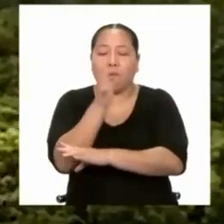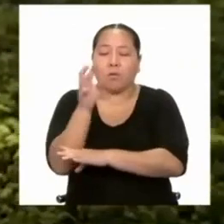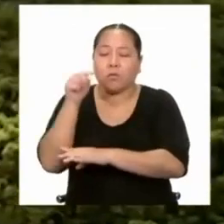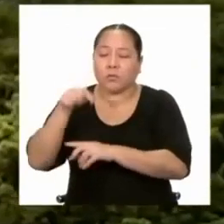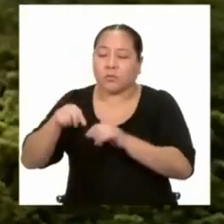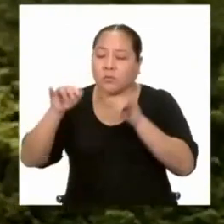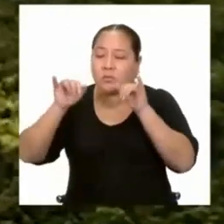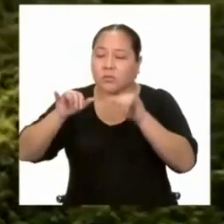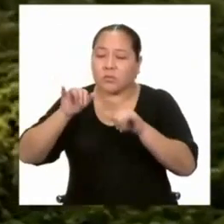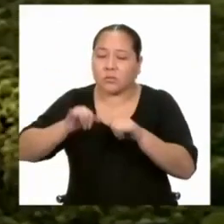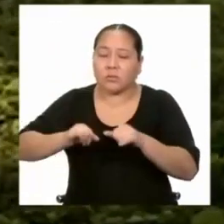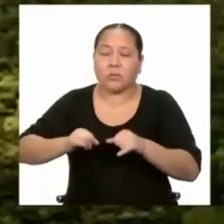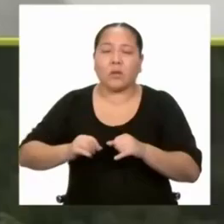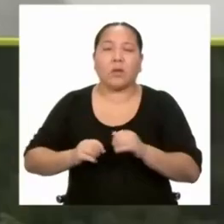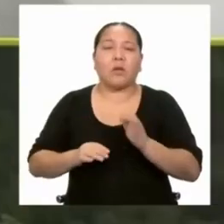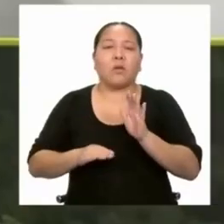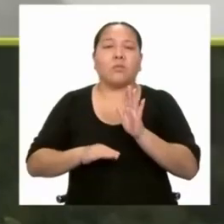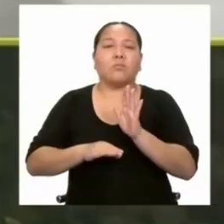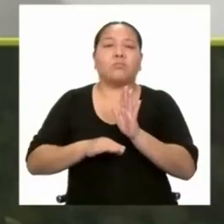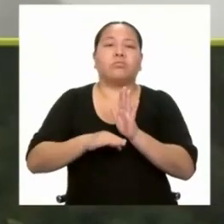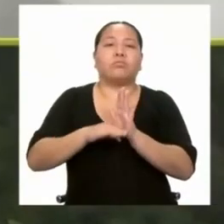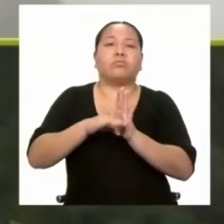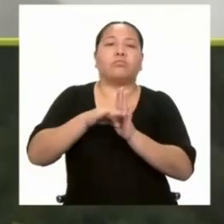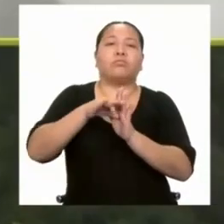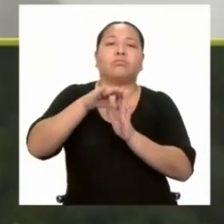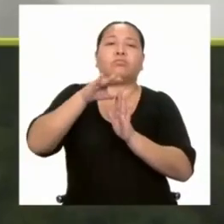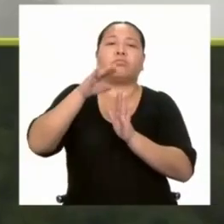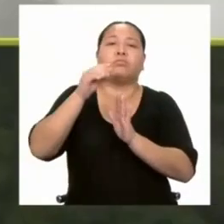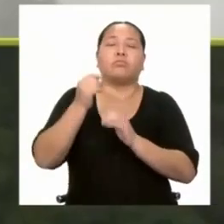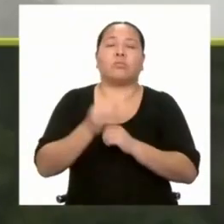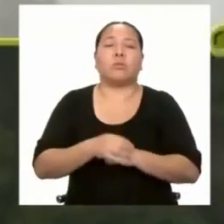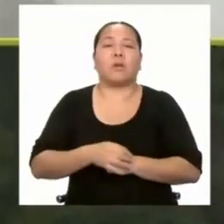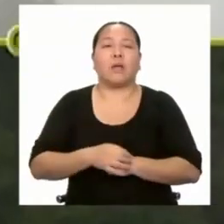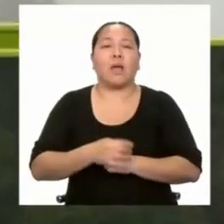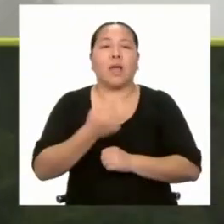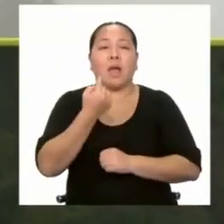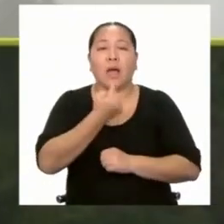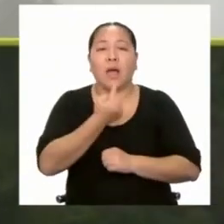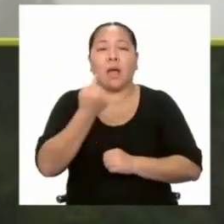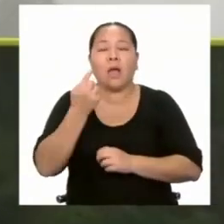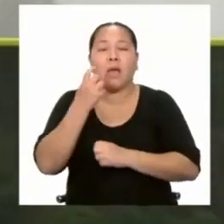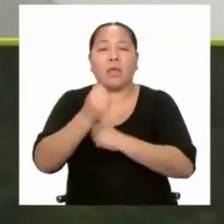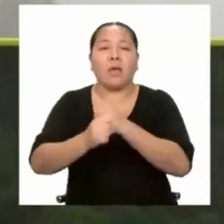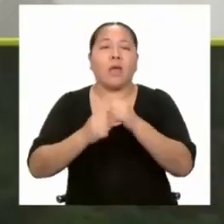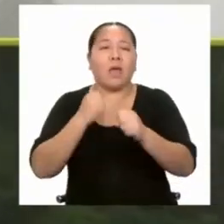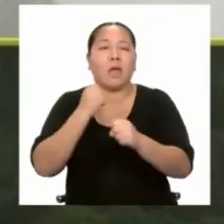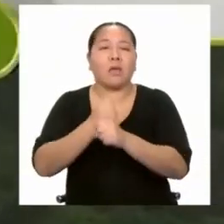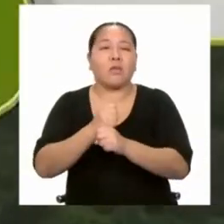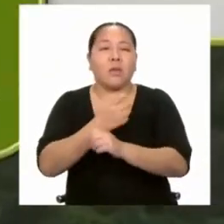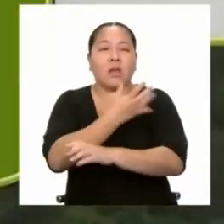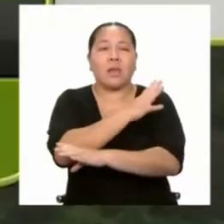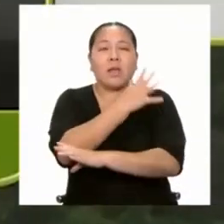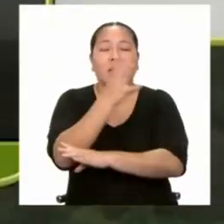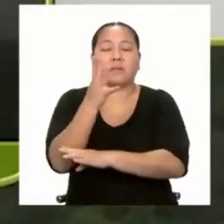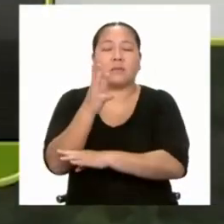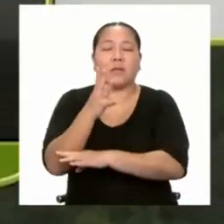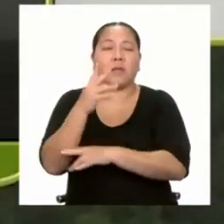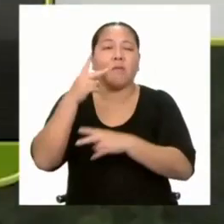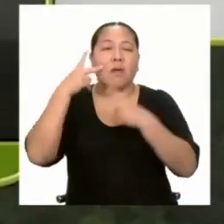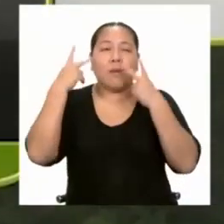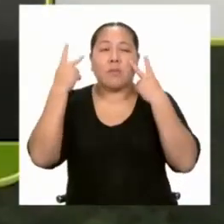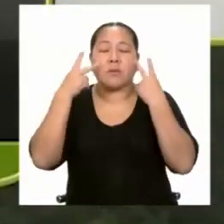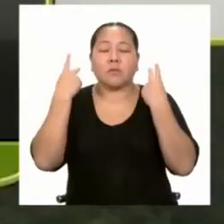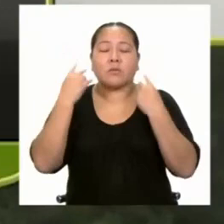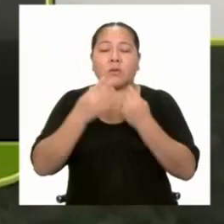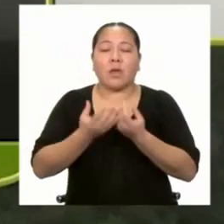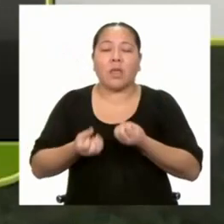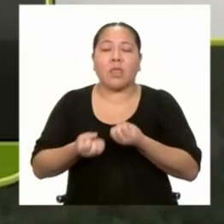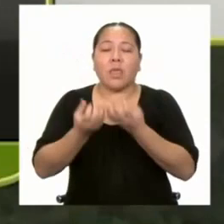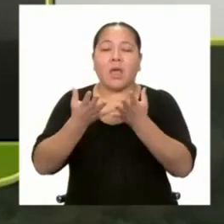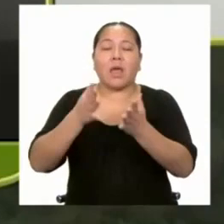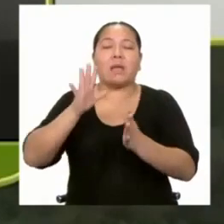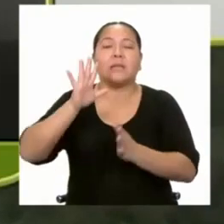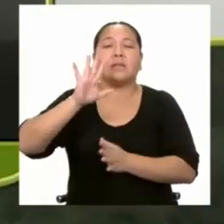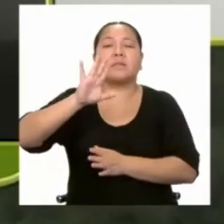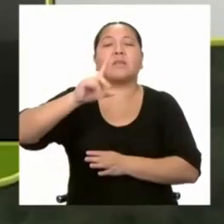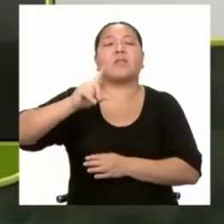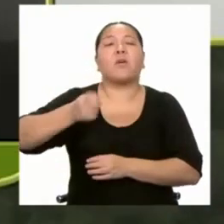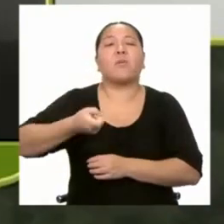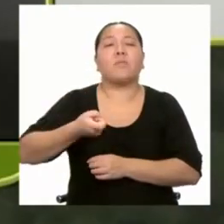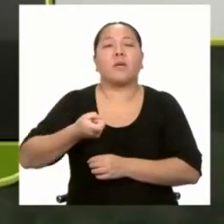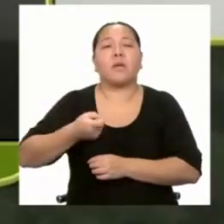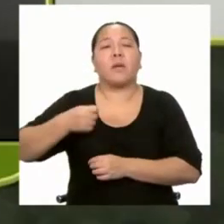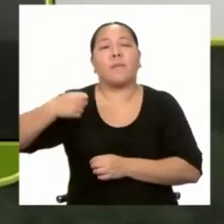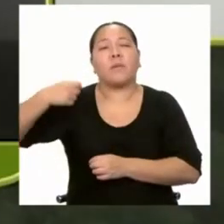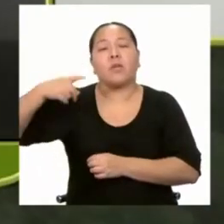puede elevar. Cada año, la selva amazónica proporciona más de 5.000 millones